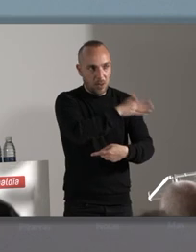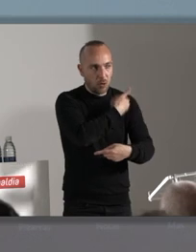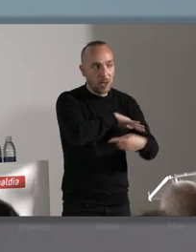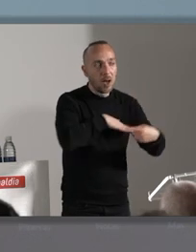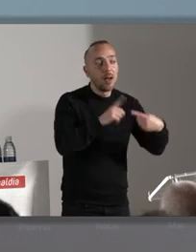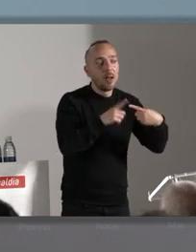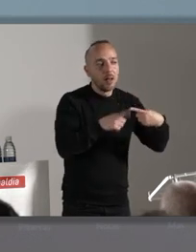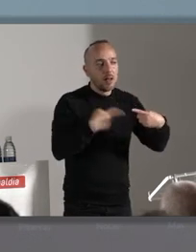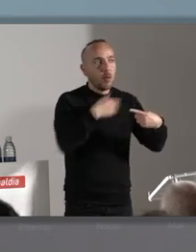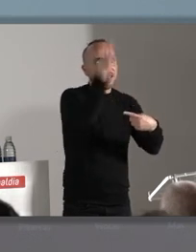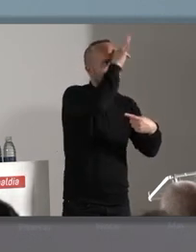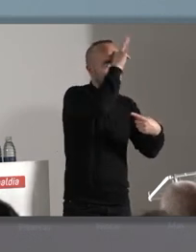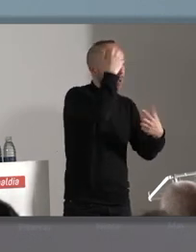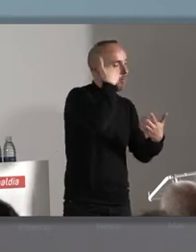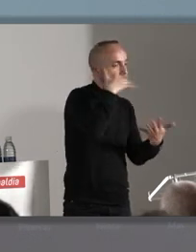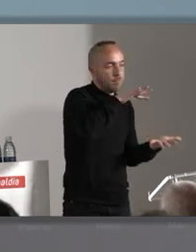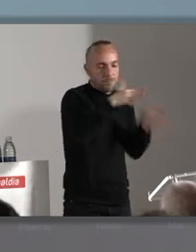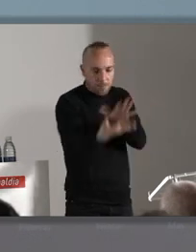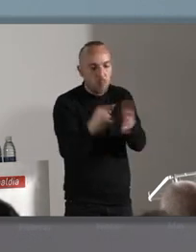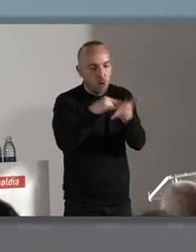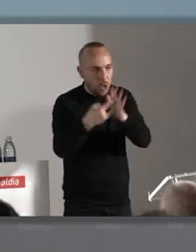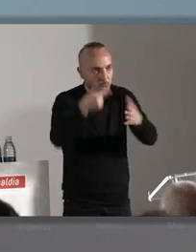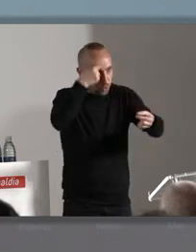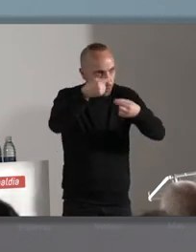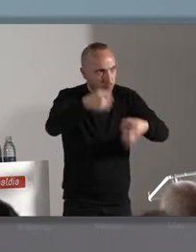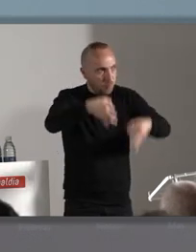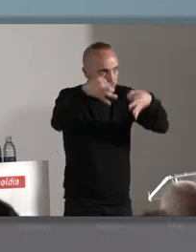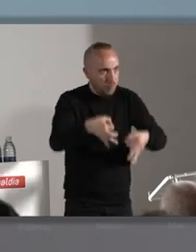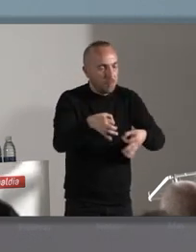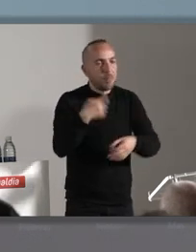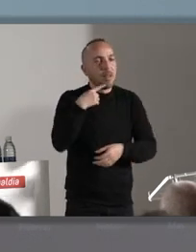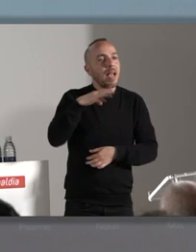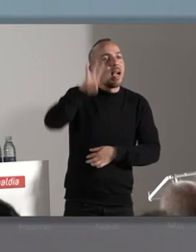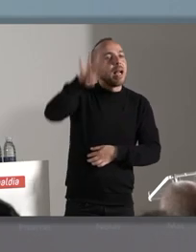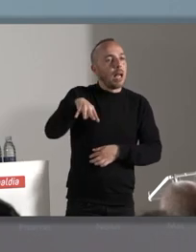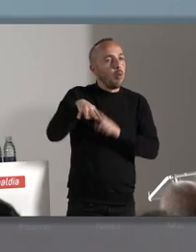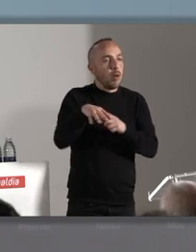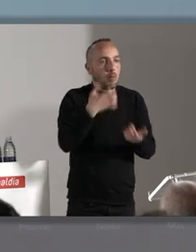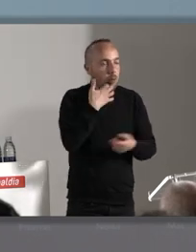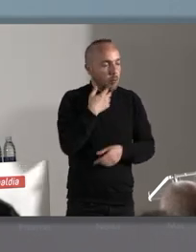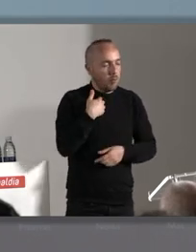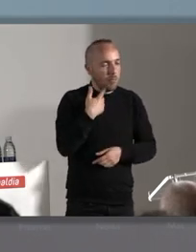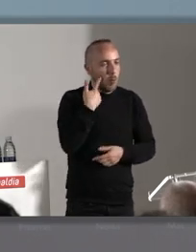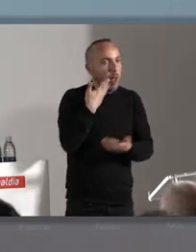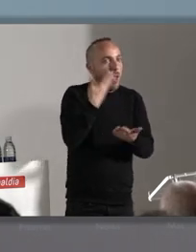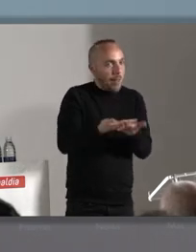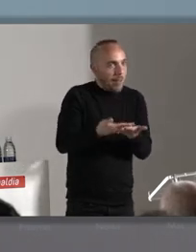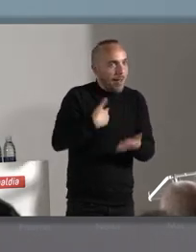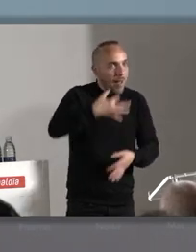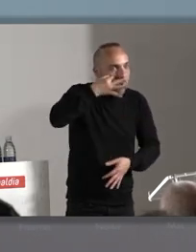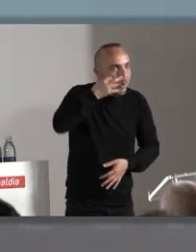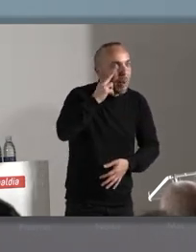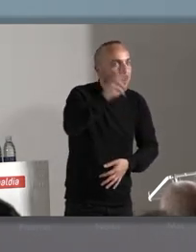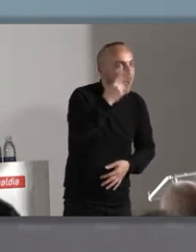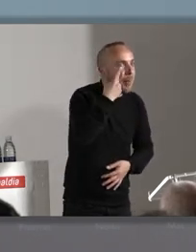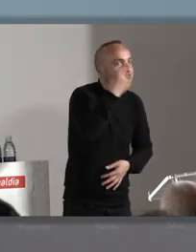referentes, pasar de la teoría, digamos, a proyectos concretos. Hemos constatado en Cataluña como el hecho de poder visitar, ¿no? Y creo que tendremos la suerte